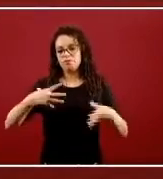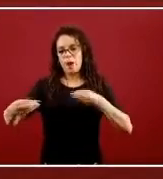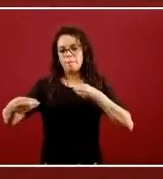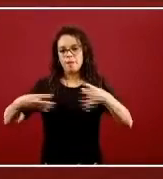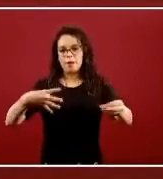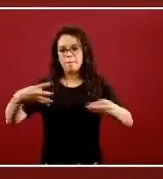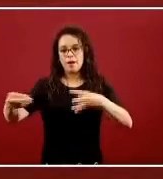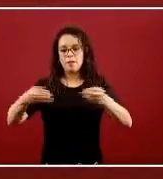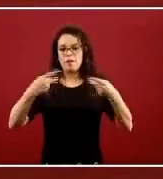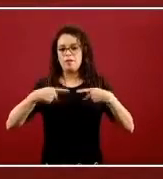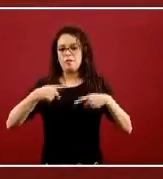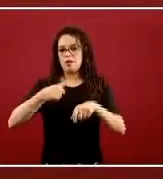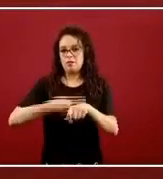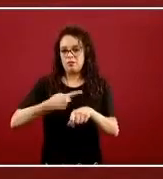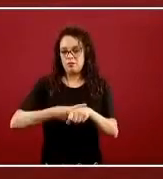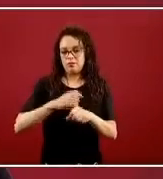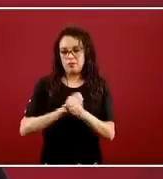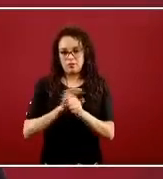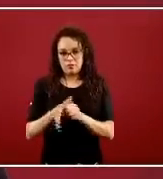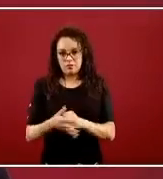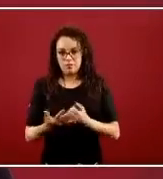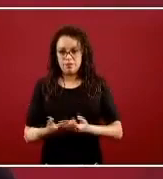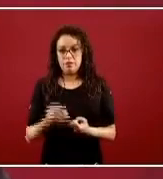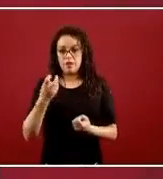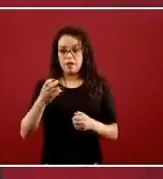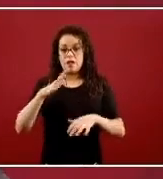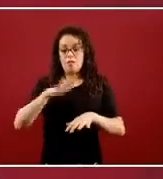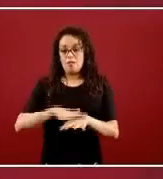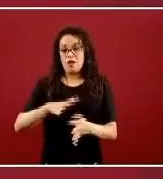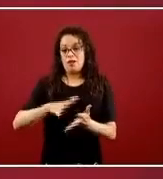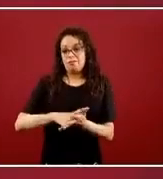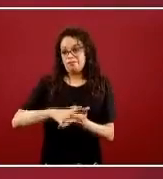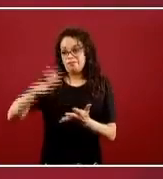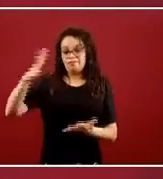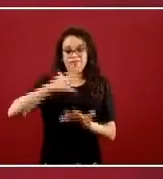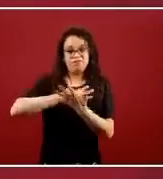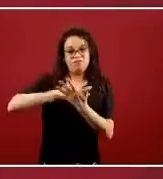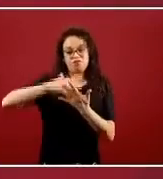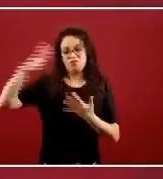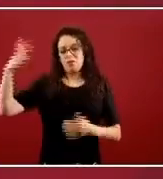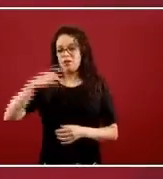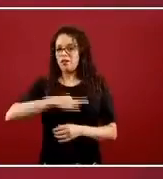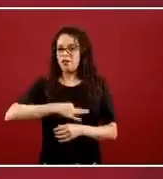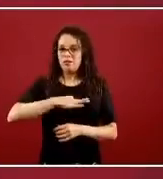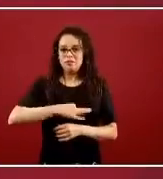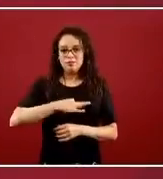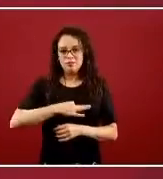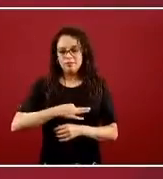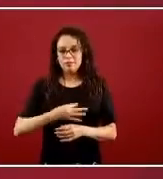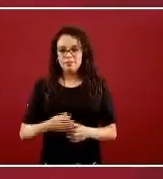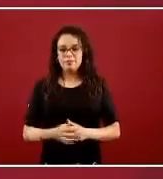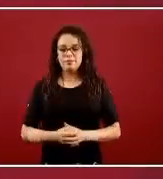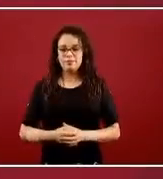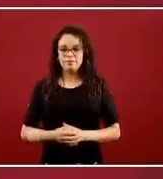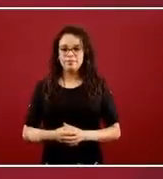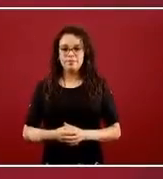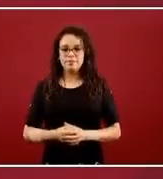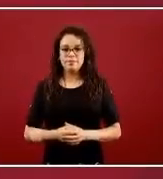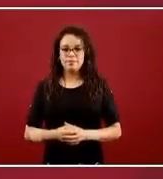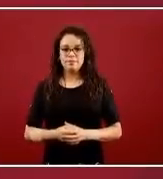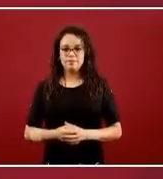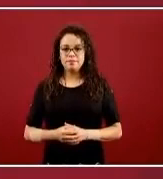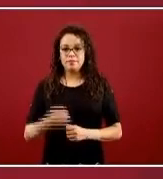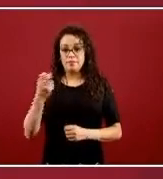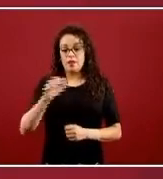incidencia acumulada y, por lo tanto, la mayor fuerza de infección, la mayor inercia de la